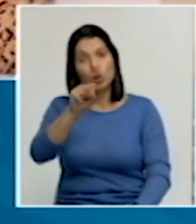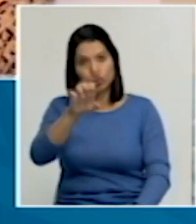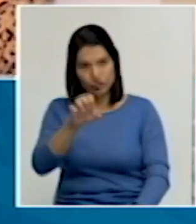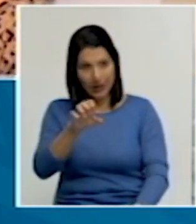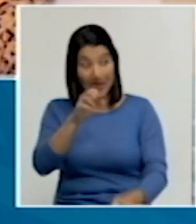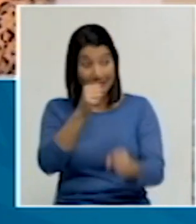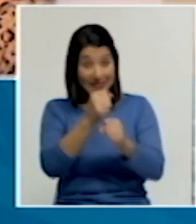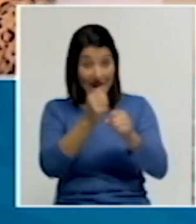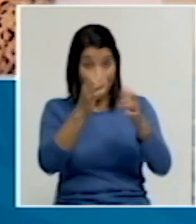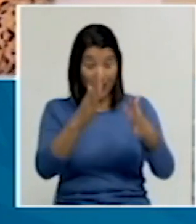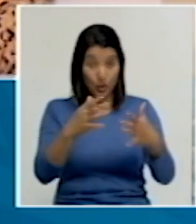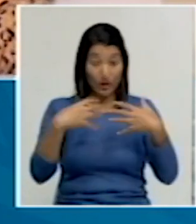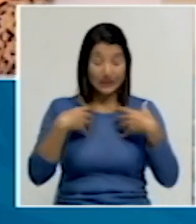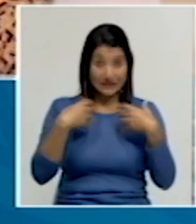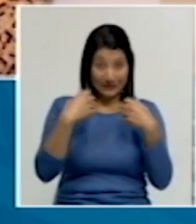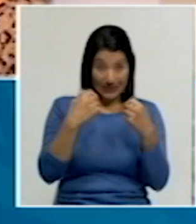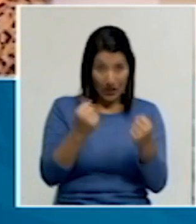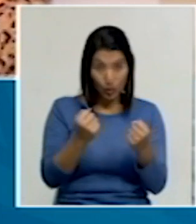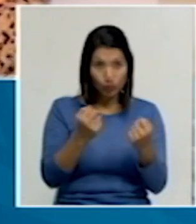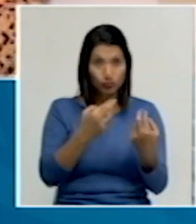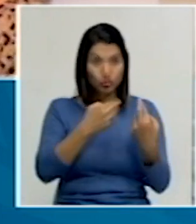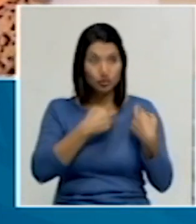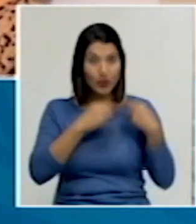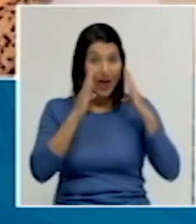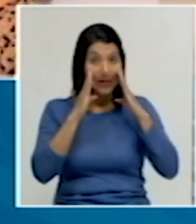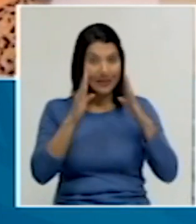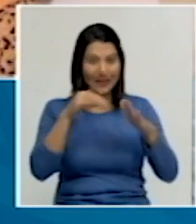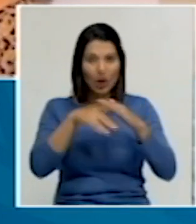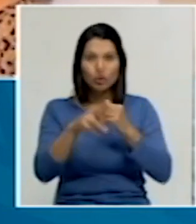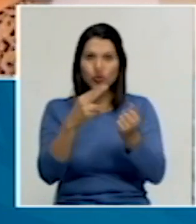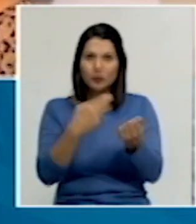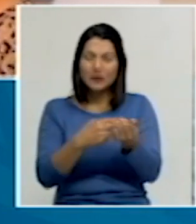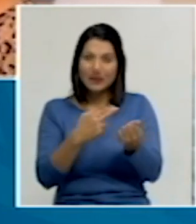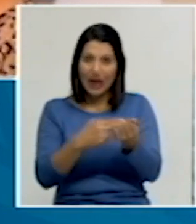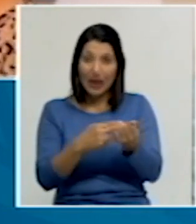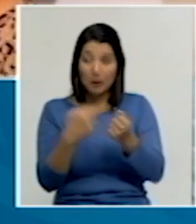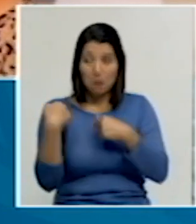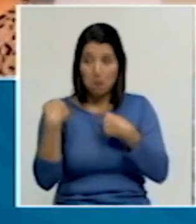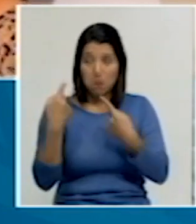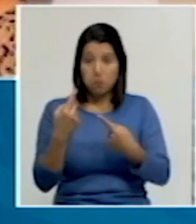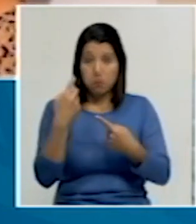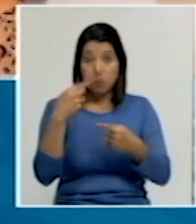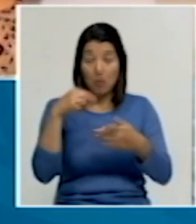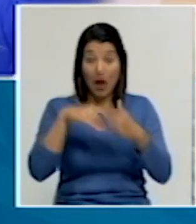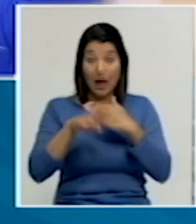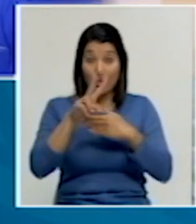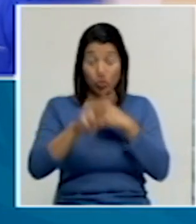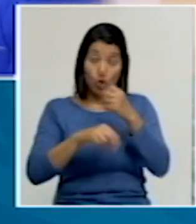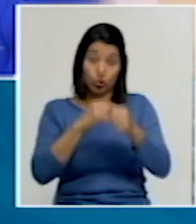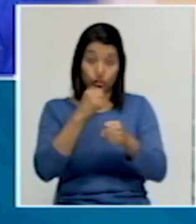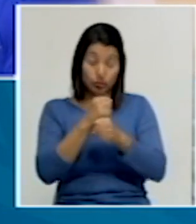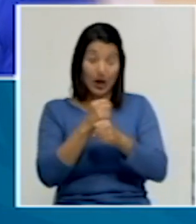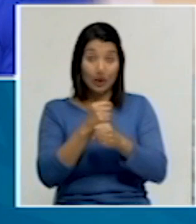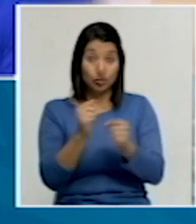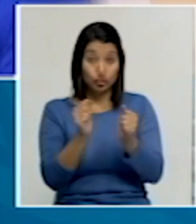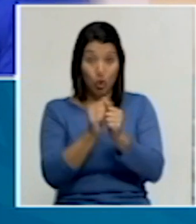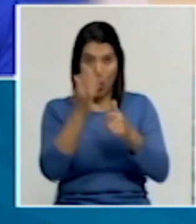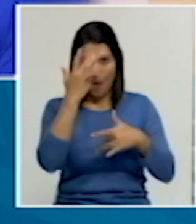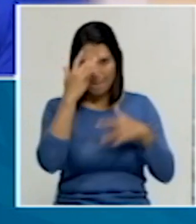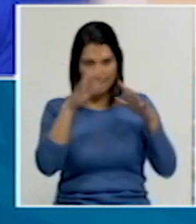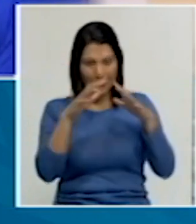médico, sanitario, de atención en los hospitales, en estos 2 años y resto que tenemos de pandemia,